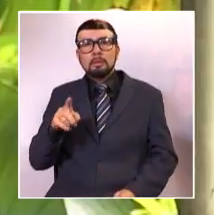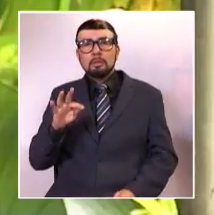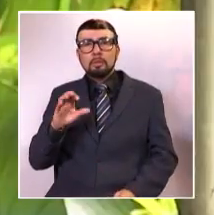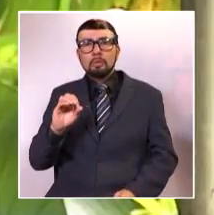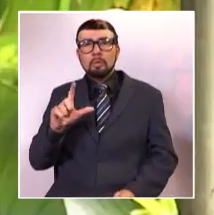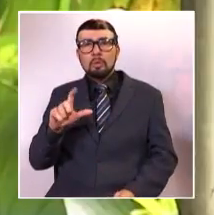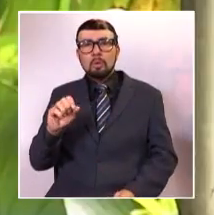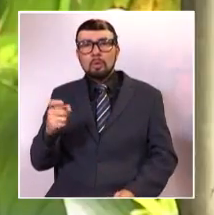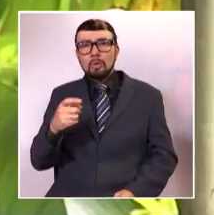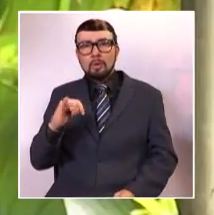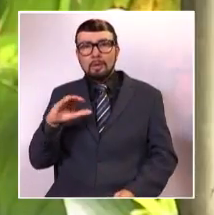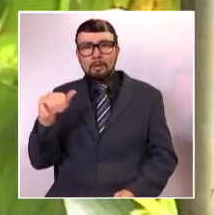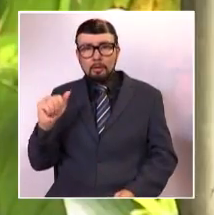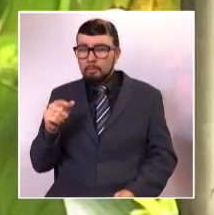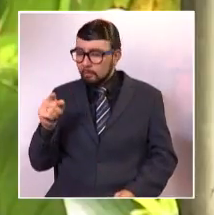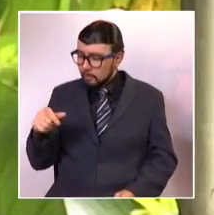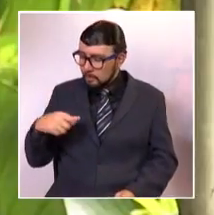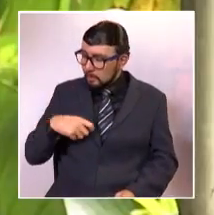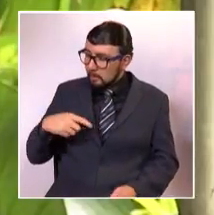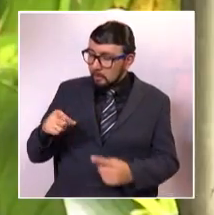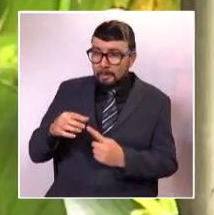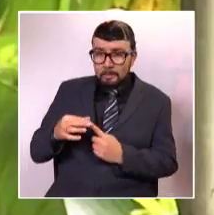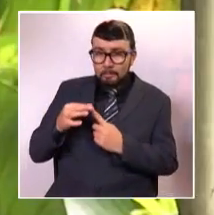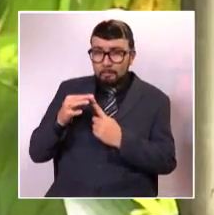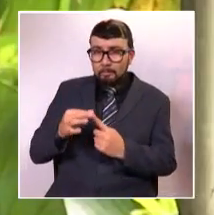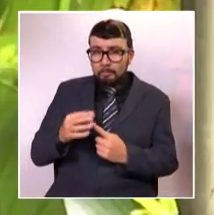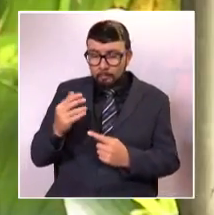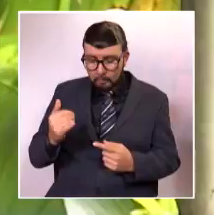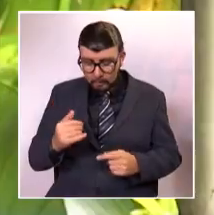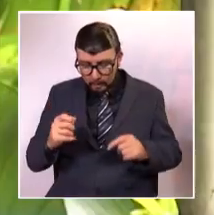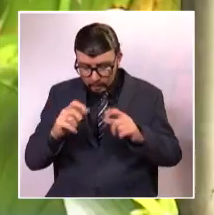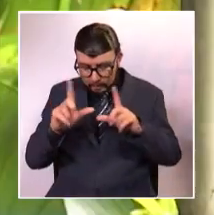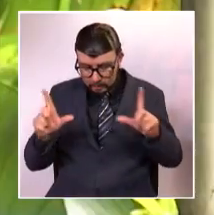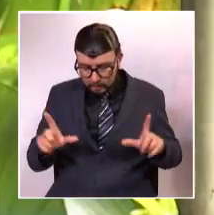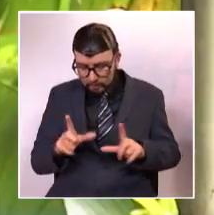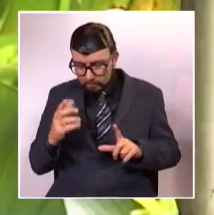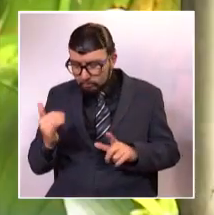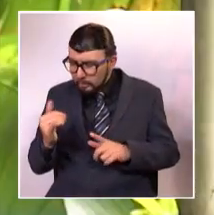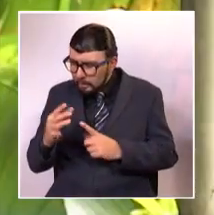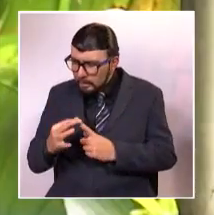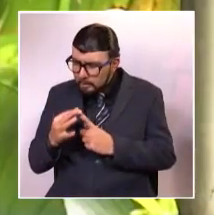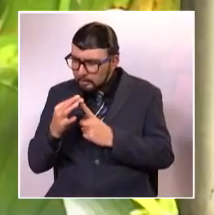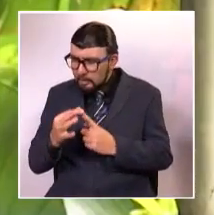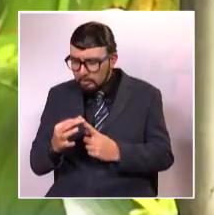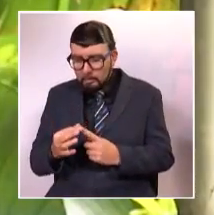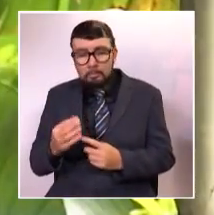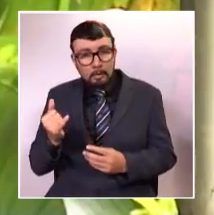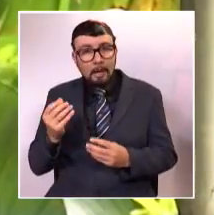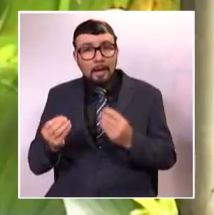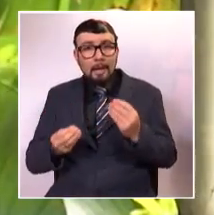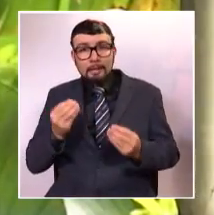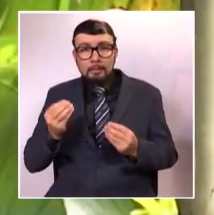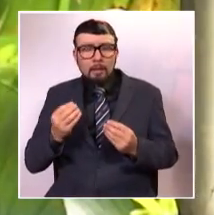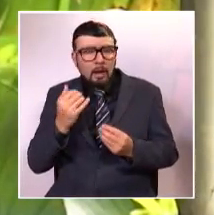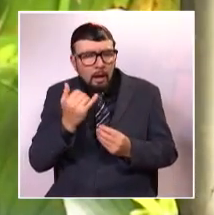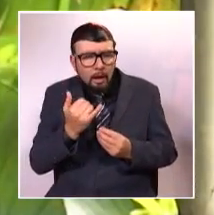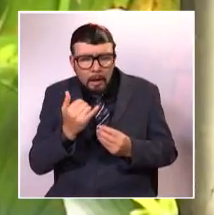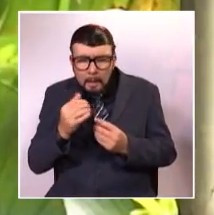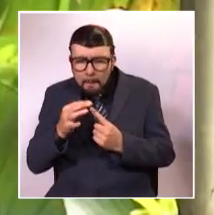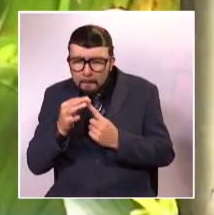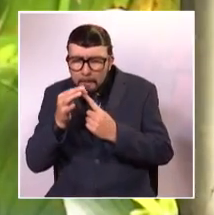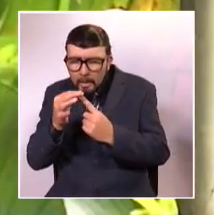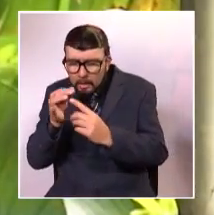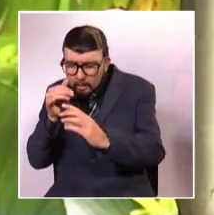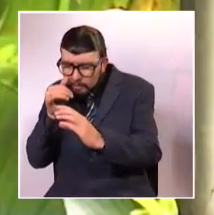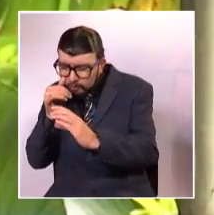una clasificación inmunohistoquímica, unos exámenes específicos que nosotros hacemos para ver unos marcadores específicos